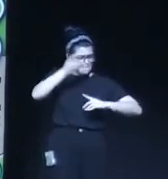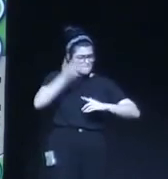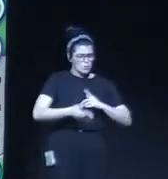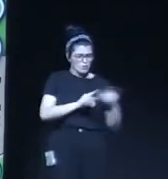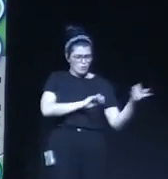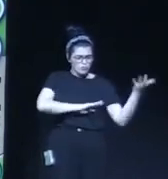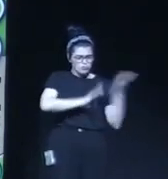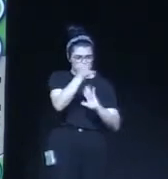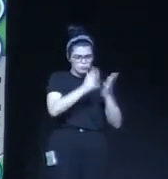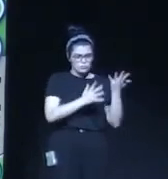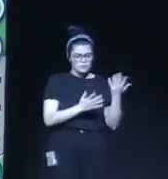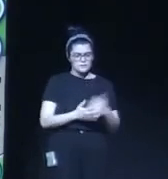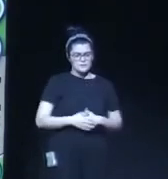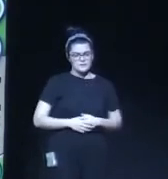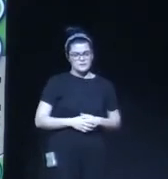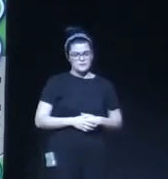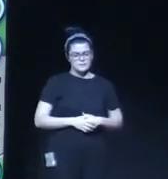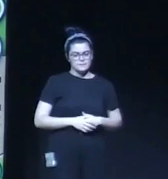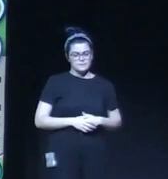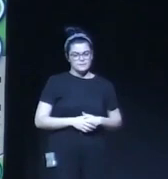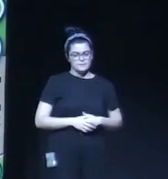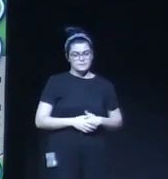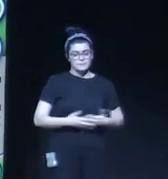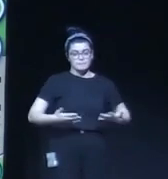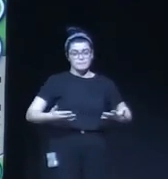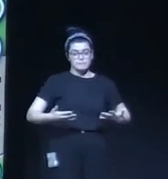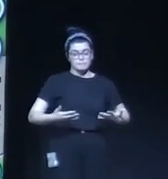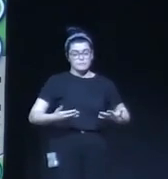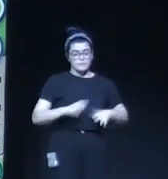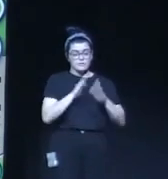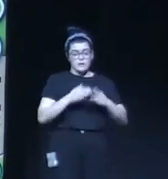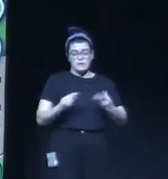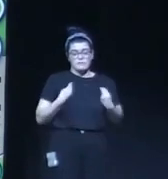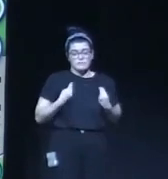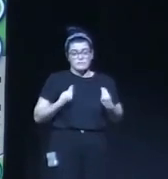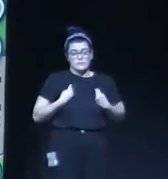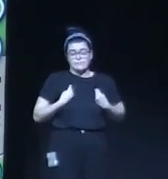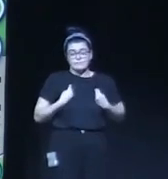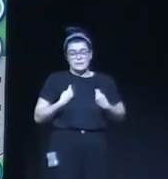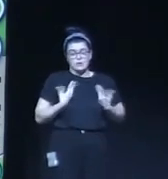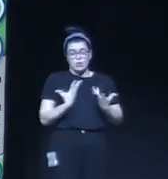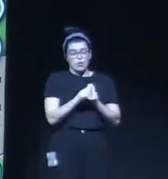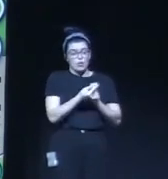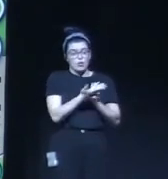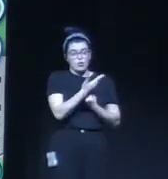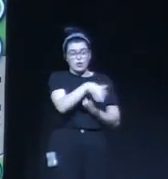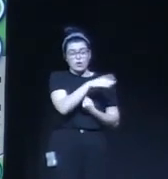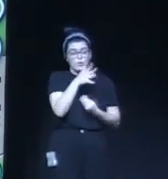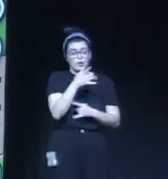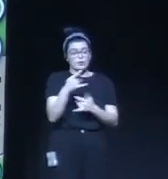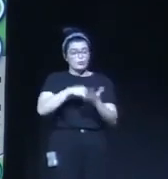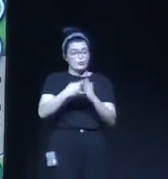impresionante. Pero tienes que vivir con ello, porque no te dan una solución.